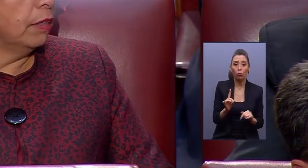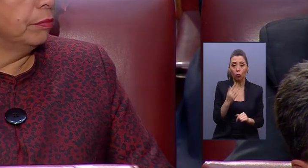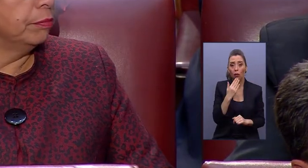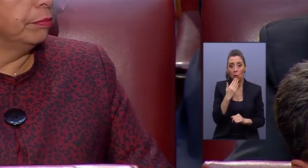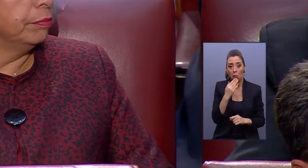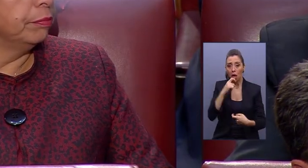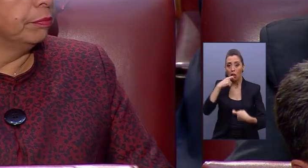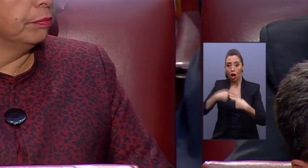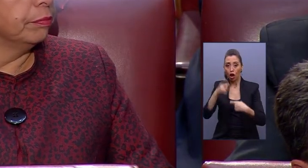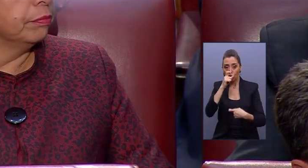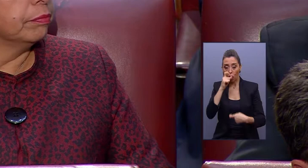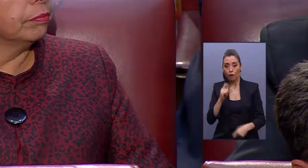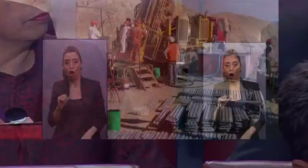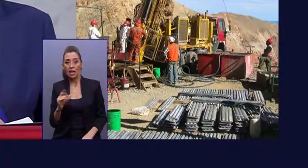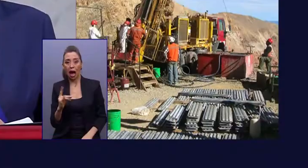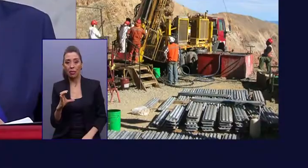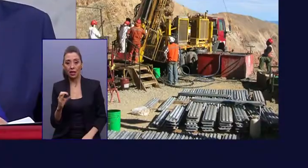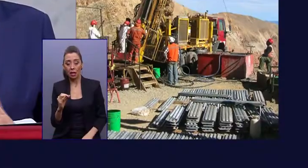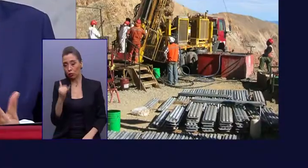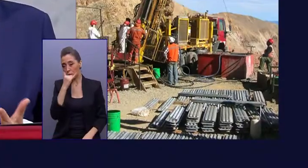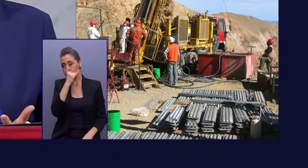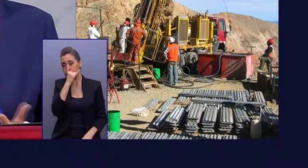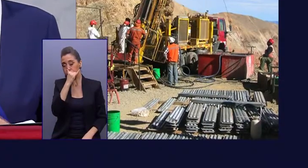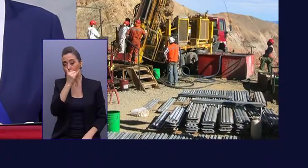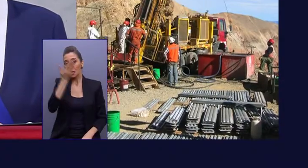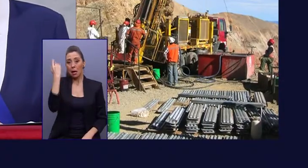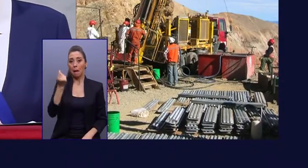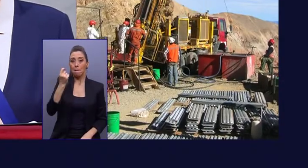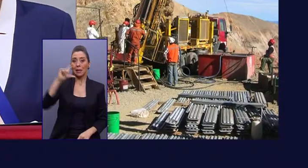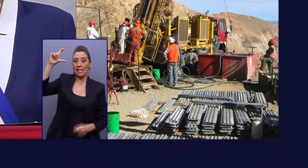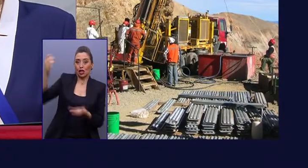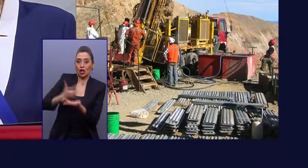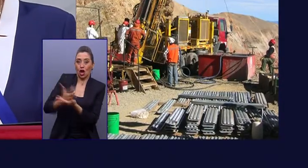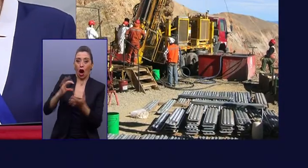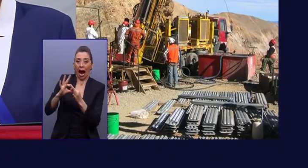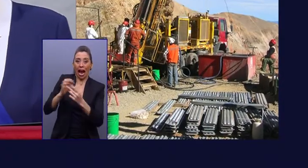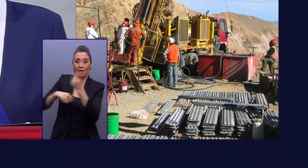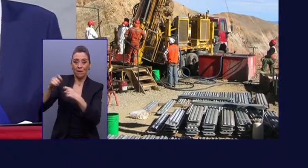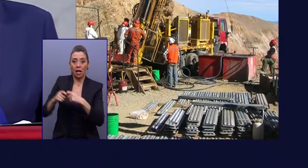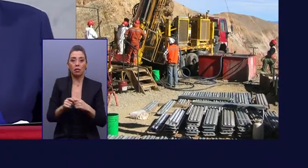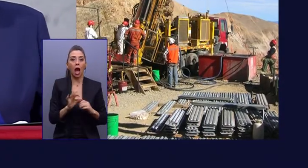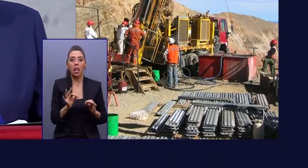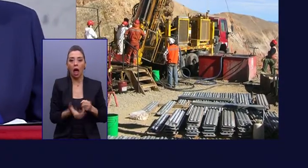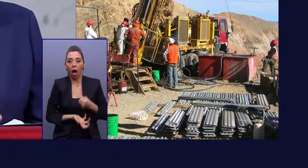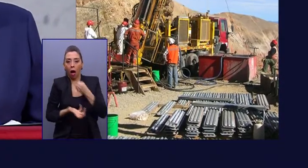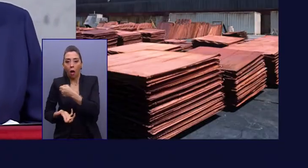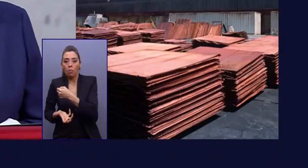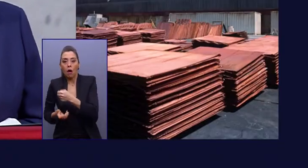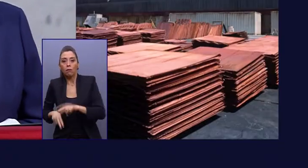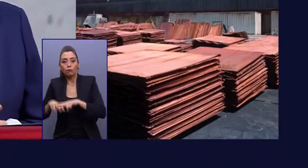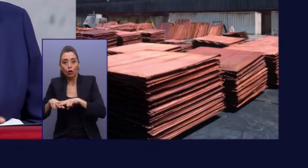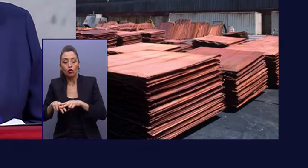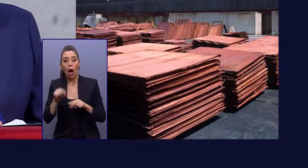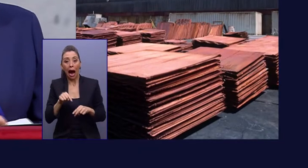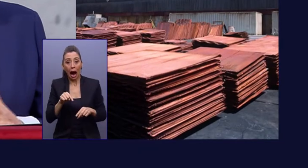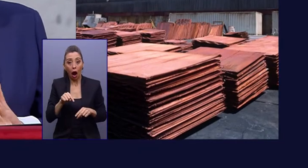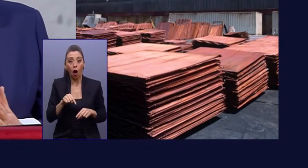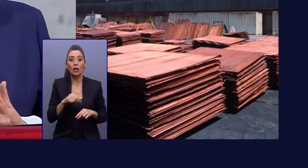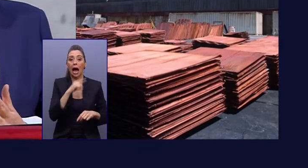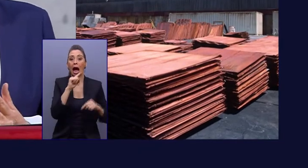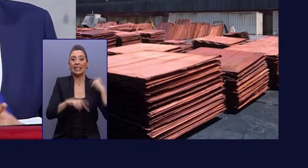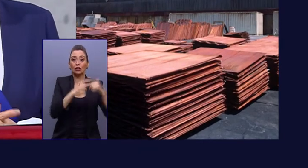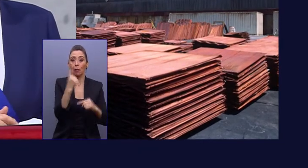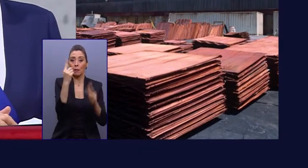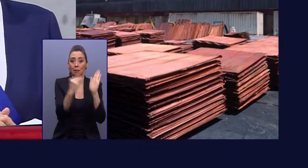que Codelco no fuera capitalizado durante el ciclo de precios altos, estamos realizando la mayor capitalización de su historia, por